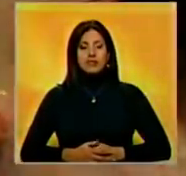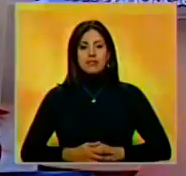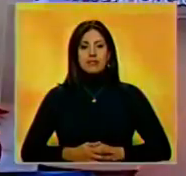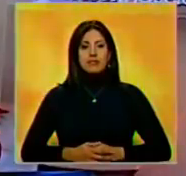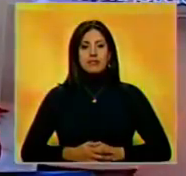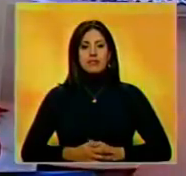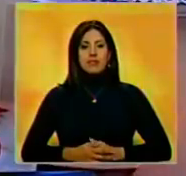tiroteo